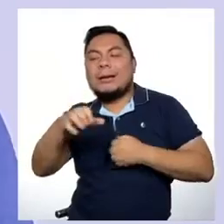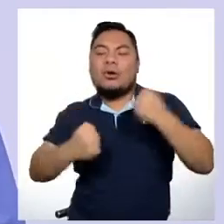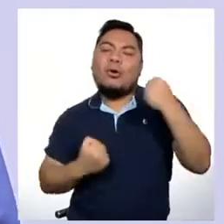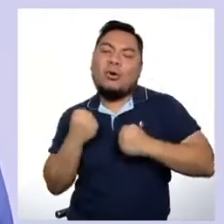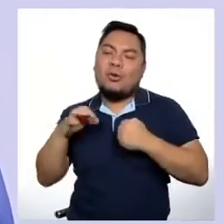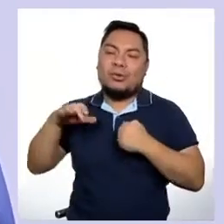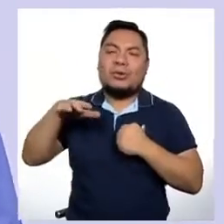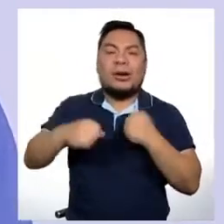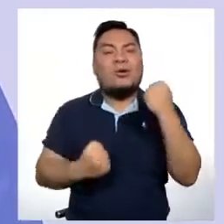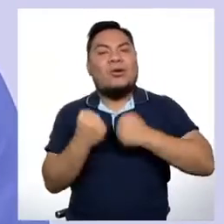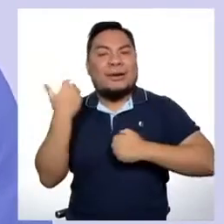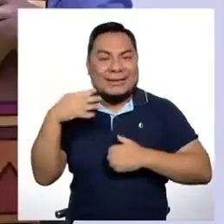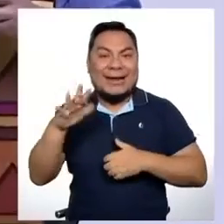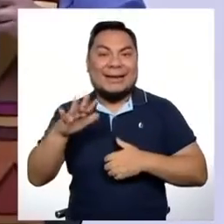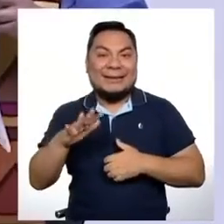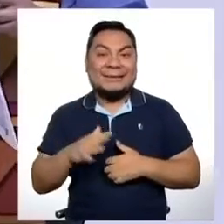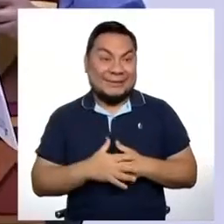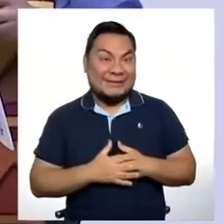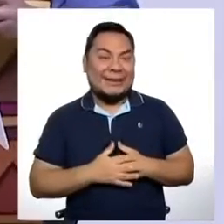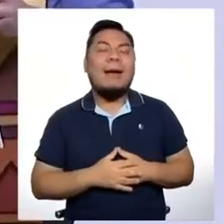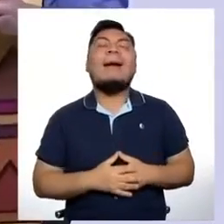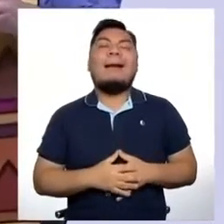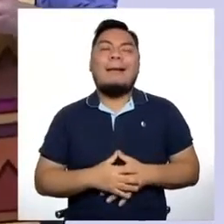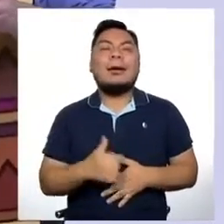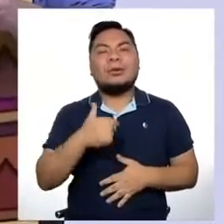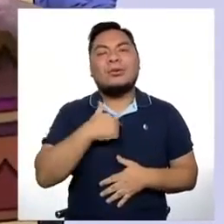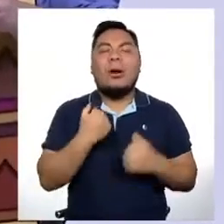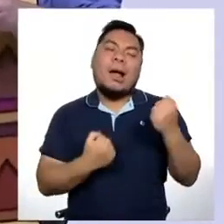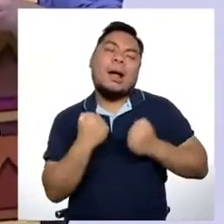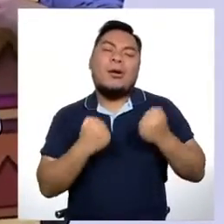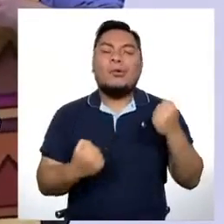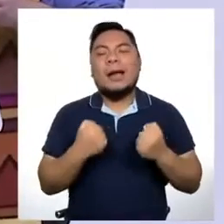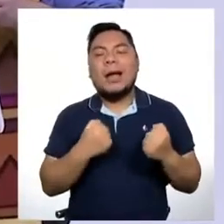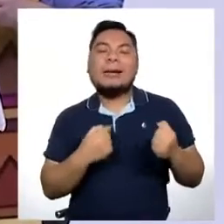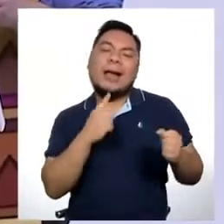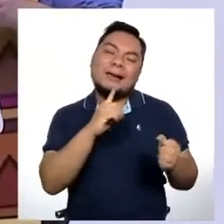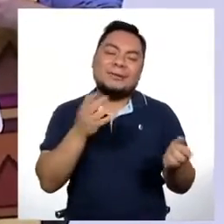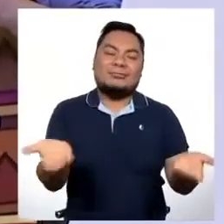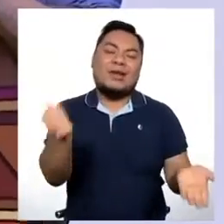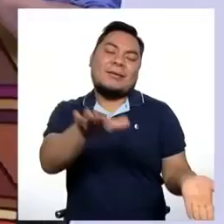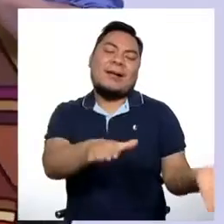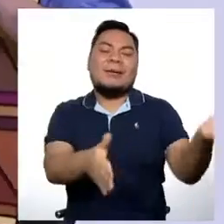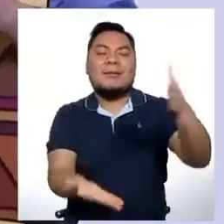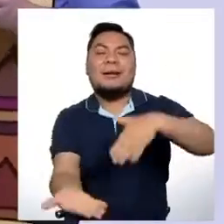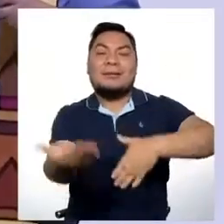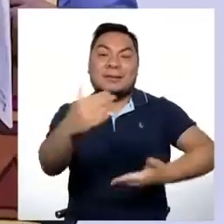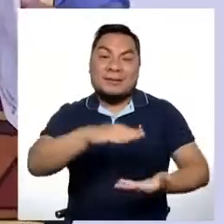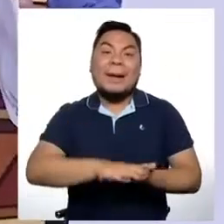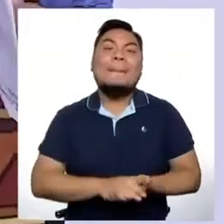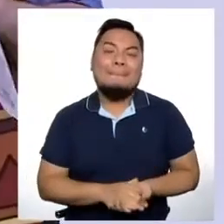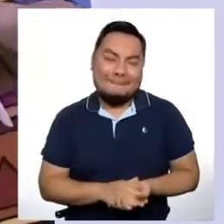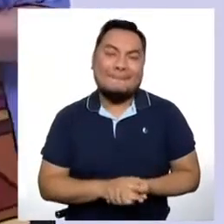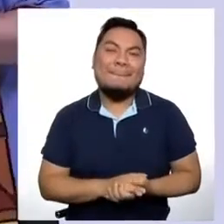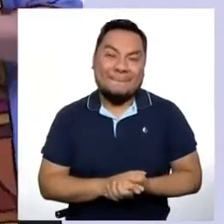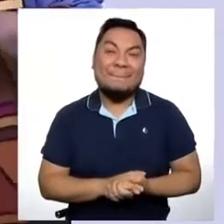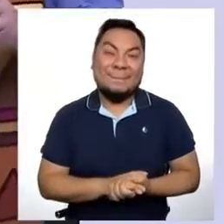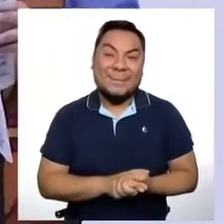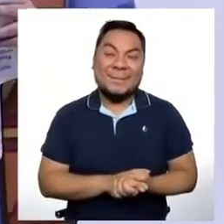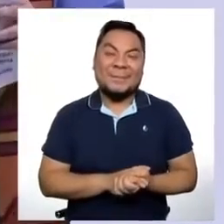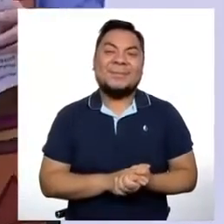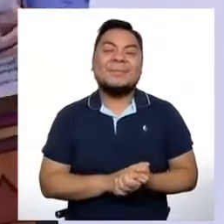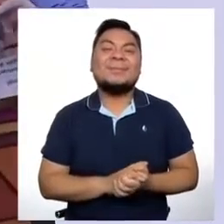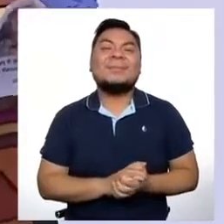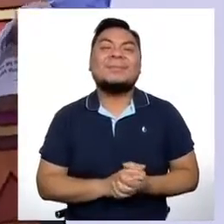corre araña, corre ya. Entonces, yo voy diciendo corre ya, corre ya, corre ya y voy arrugando el papel. Así es. ¿Listos?